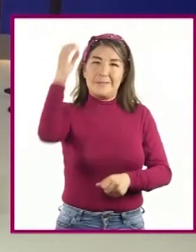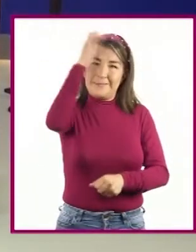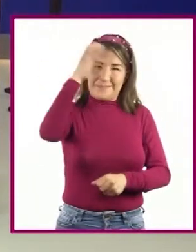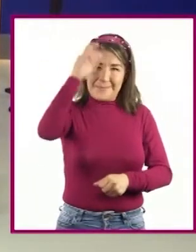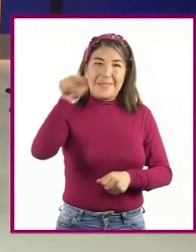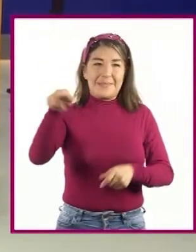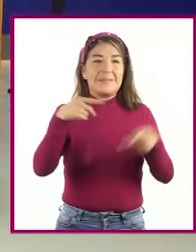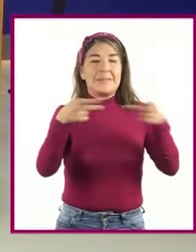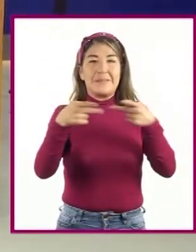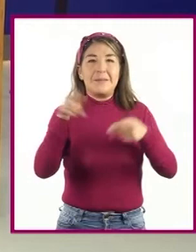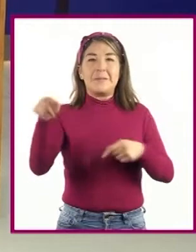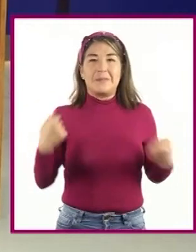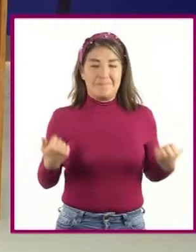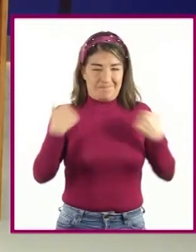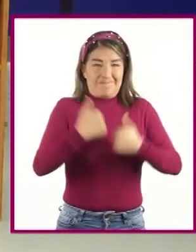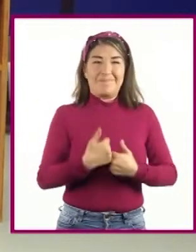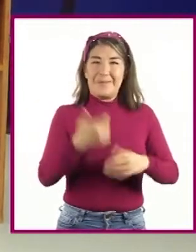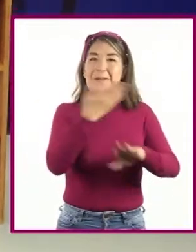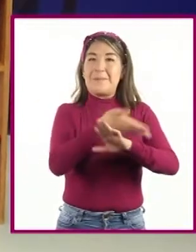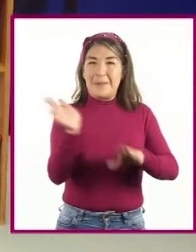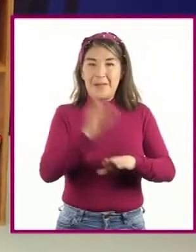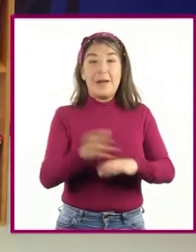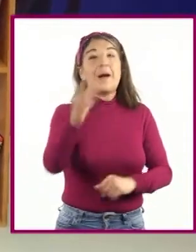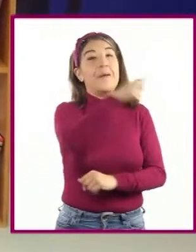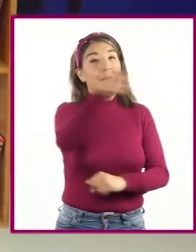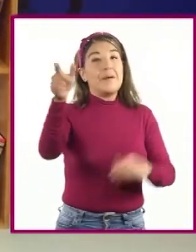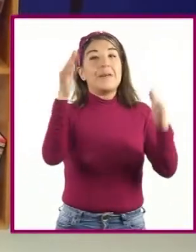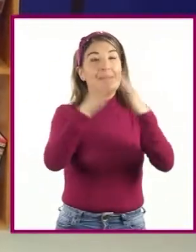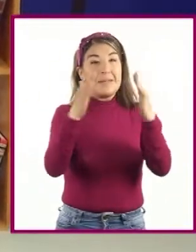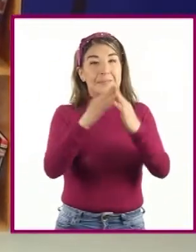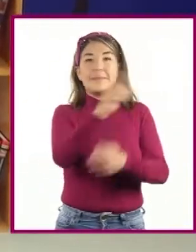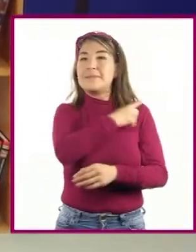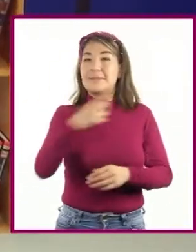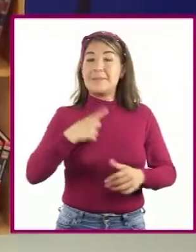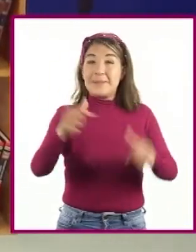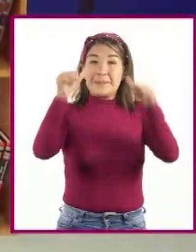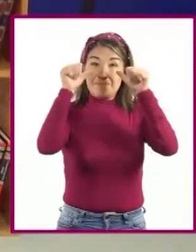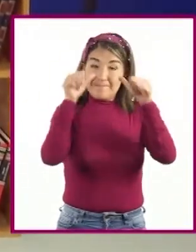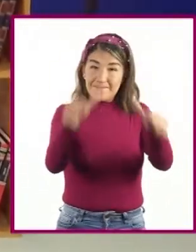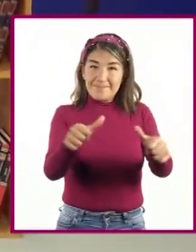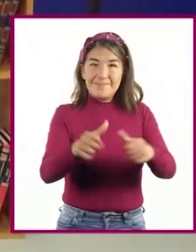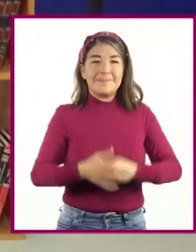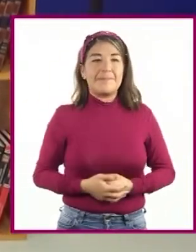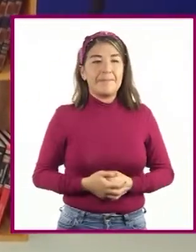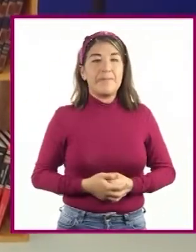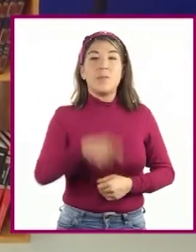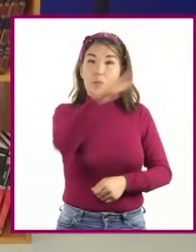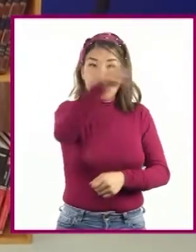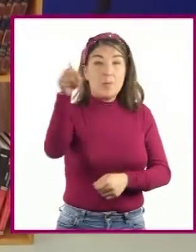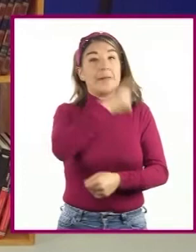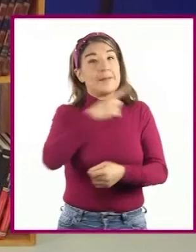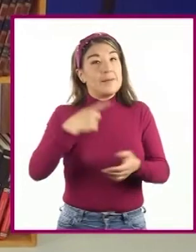que es, se coloca su bata, allá en casa pongan mucha atención. Vamos a tomar notas para que